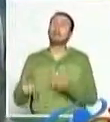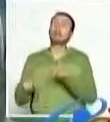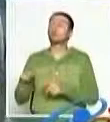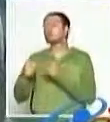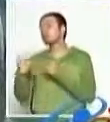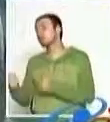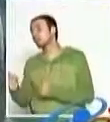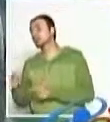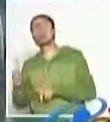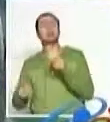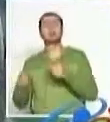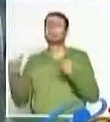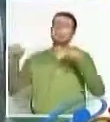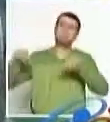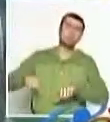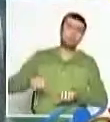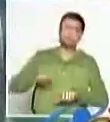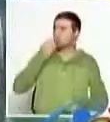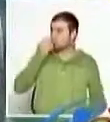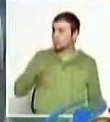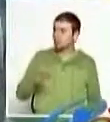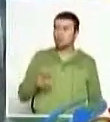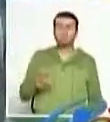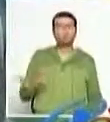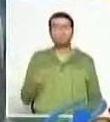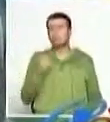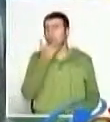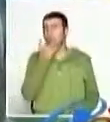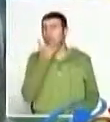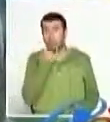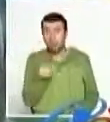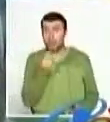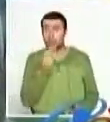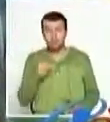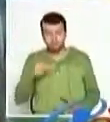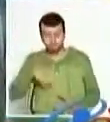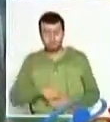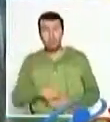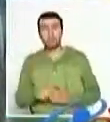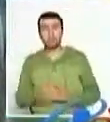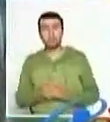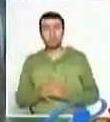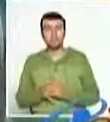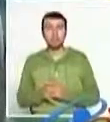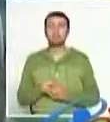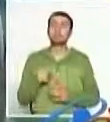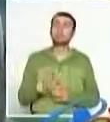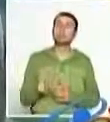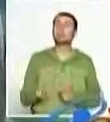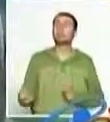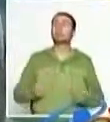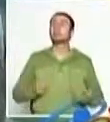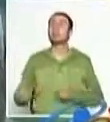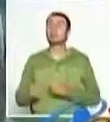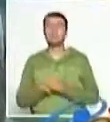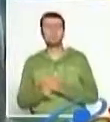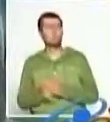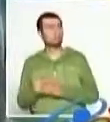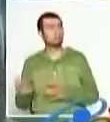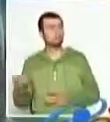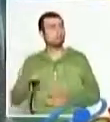no? ¿Qué es eso que está pasando allá por fuera de las células, que el doctor habla de la matriz extracelular? ¿Qué es lo que